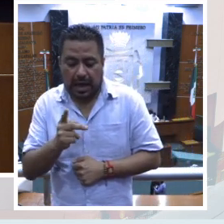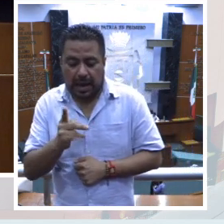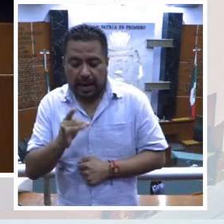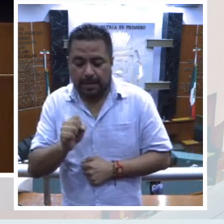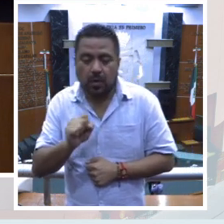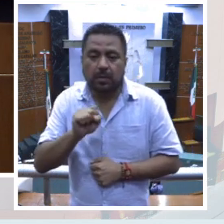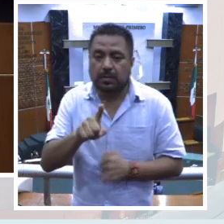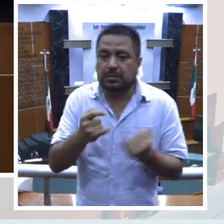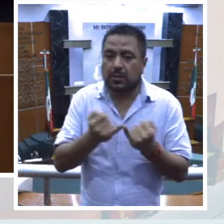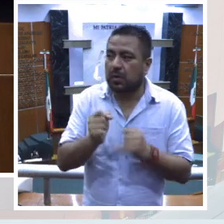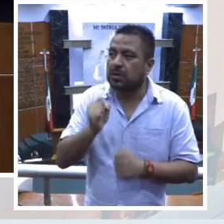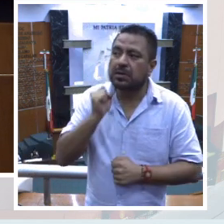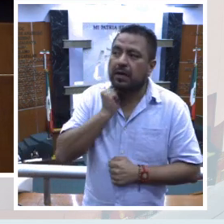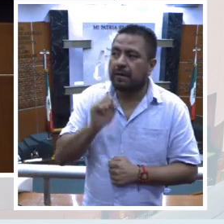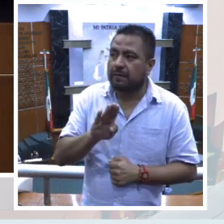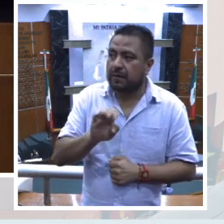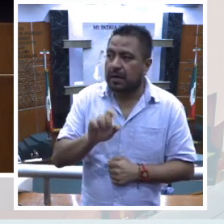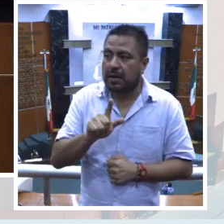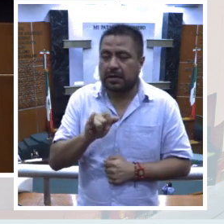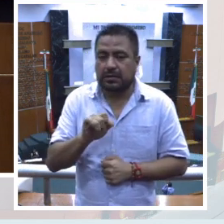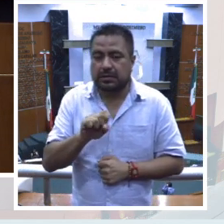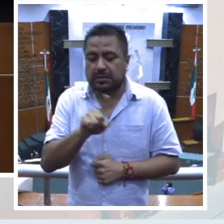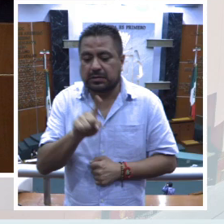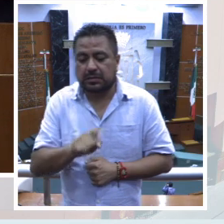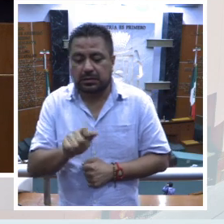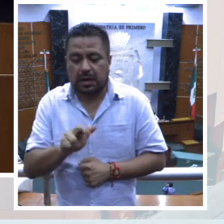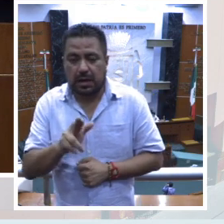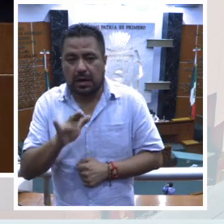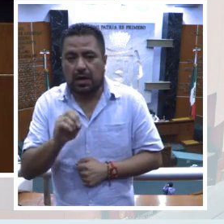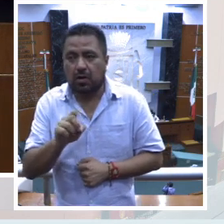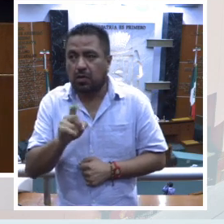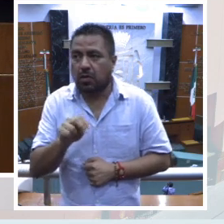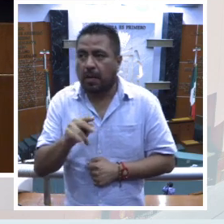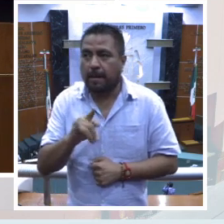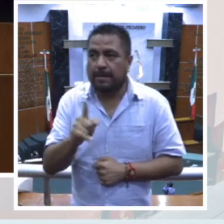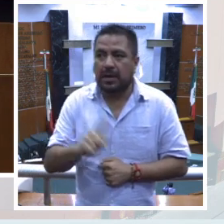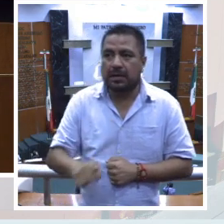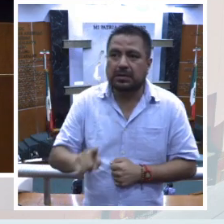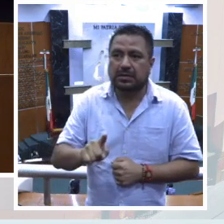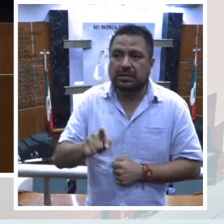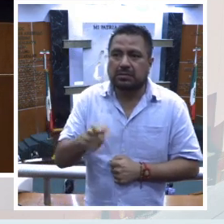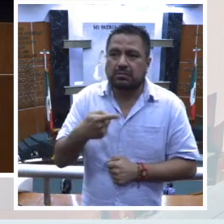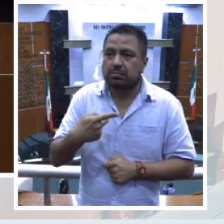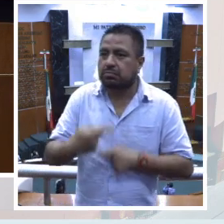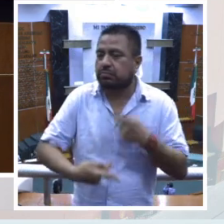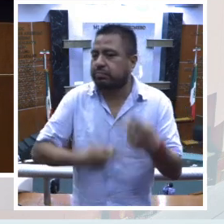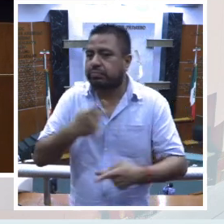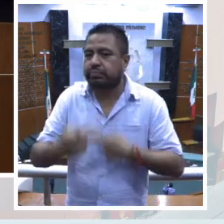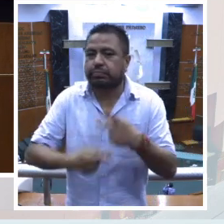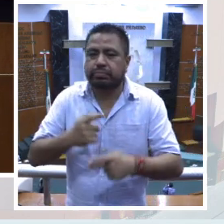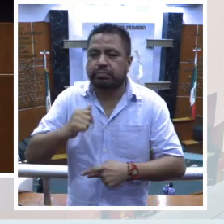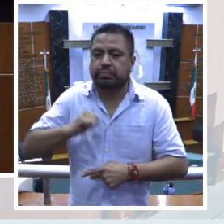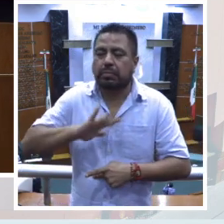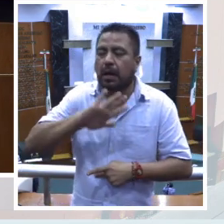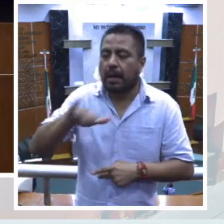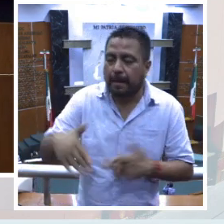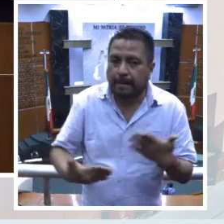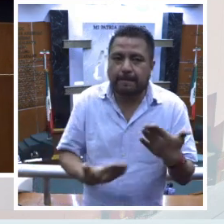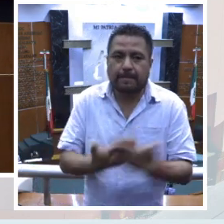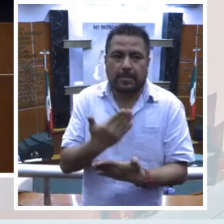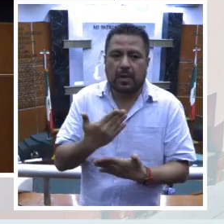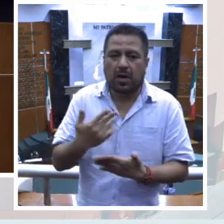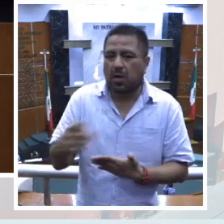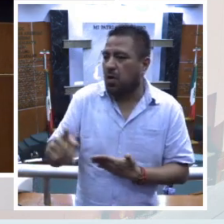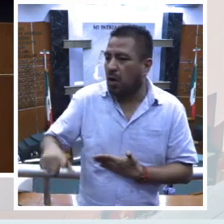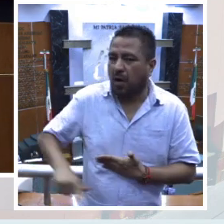el senador belizario Domínguez El valiente discurso motivó que al día siguiente el gobierno de